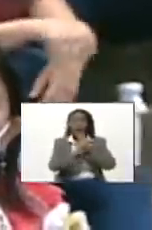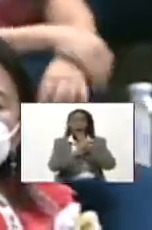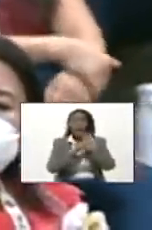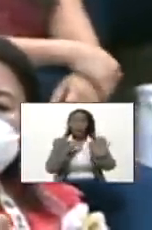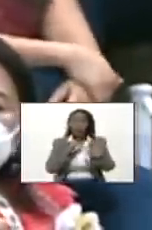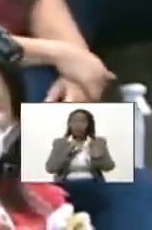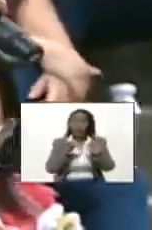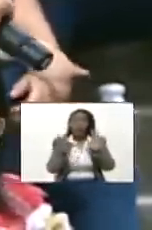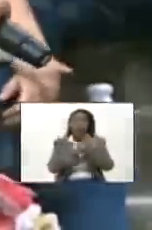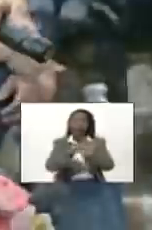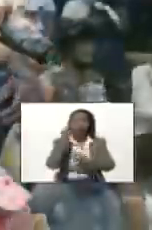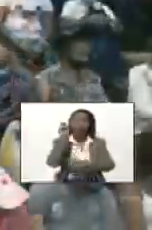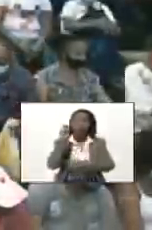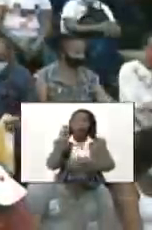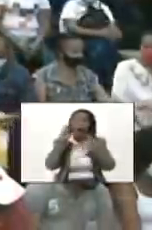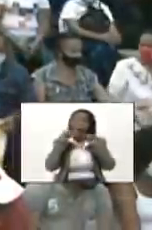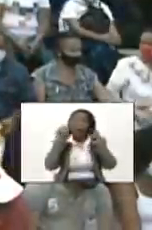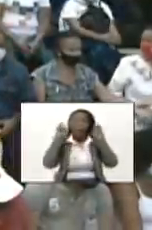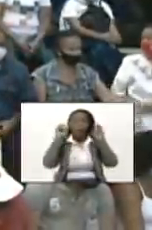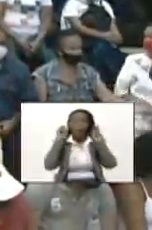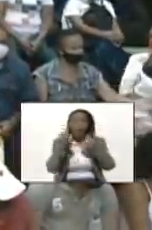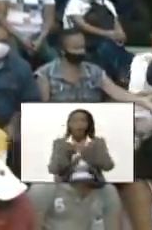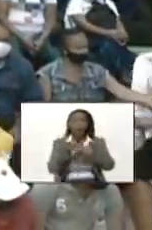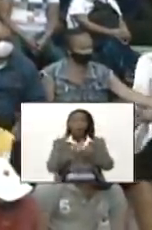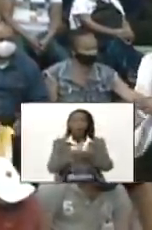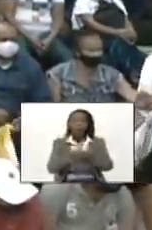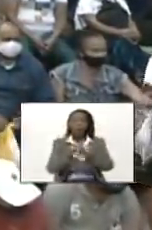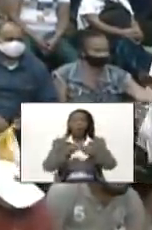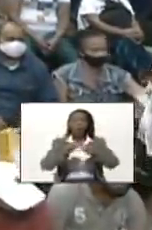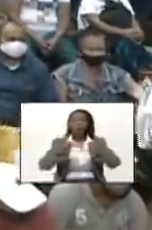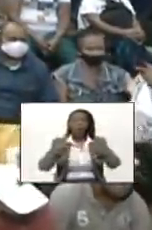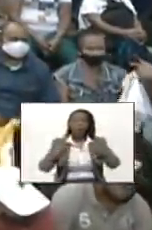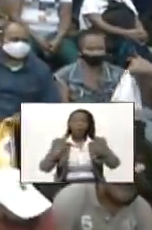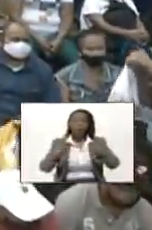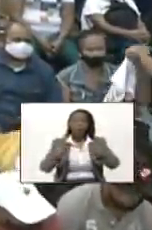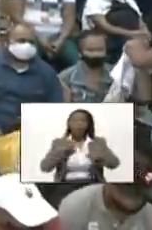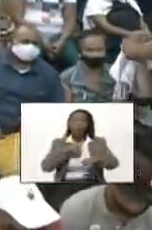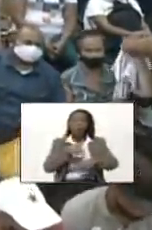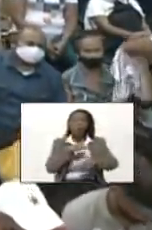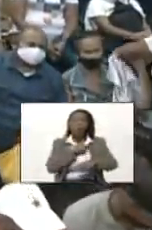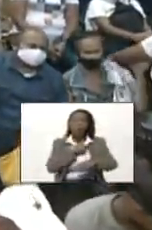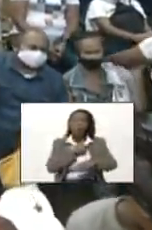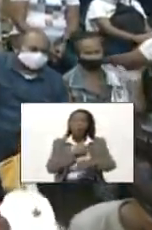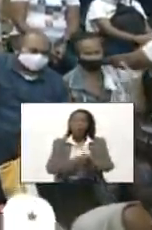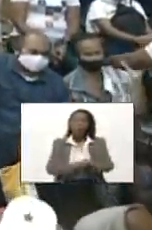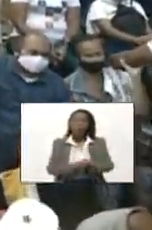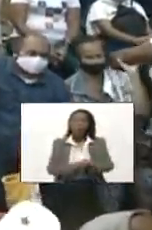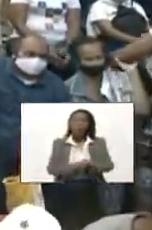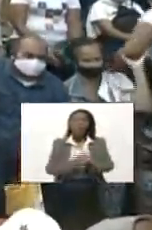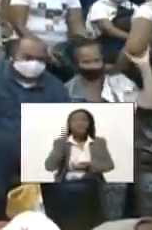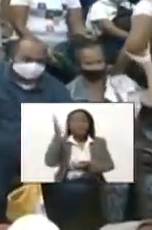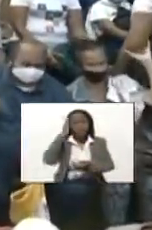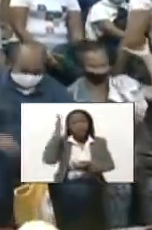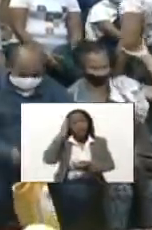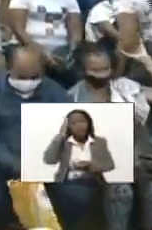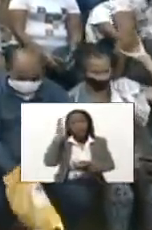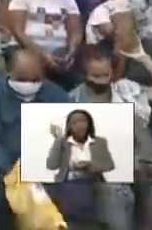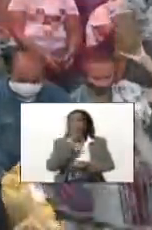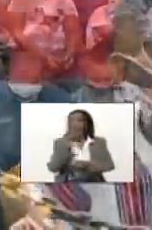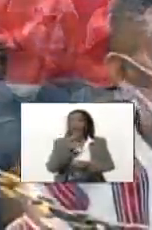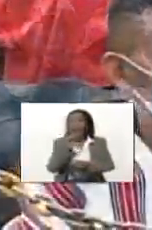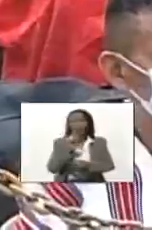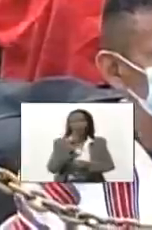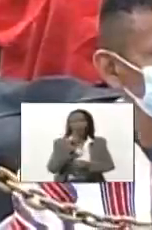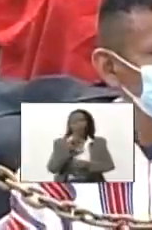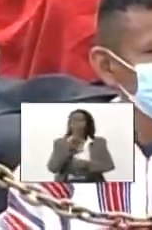la Constitución que habla de la integridad de los territorios. Y nosotros sabíamos que no había